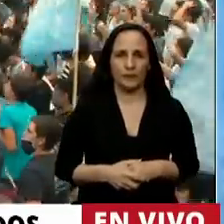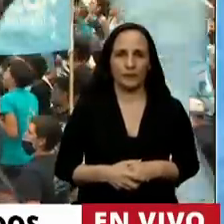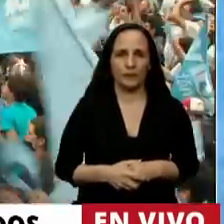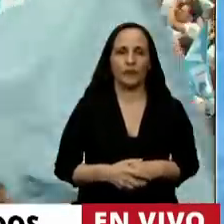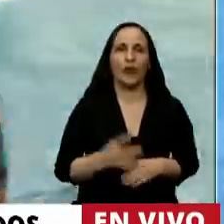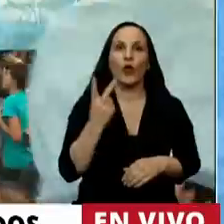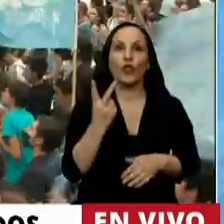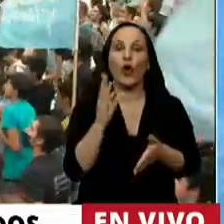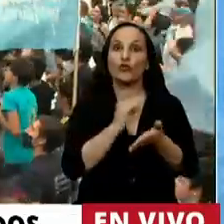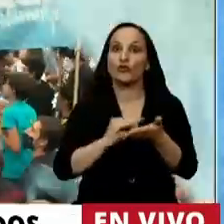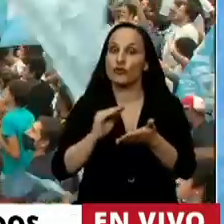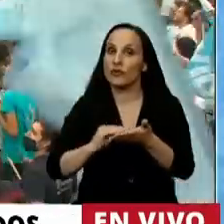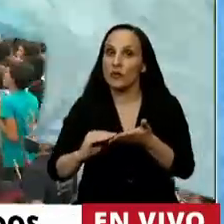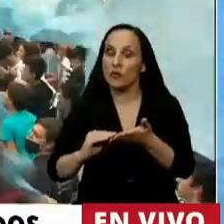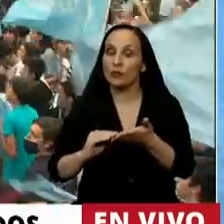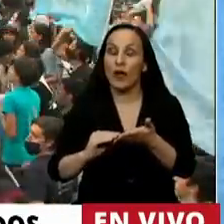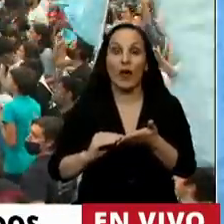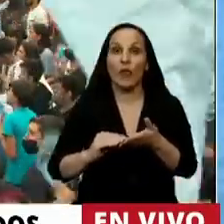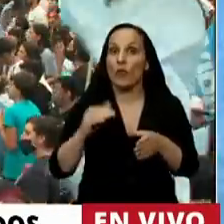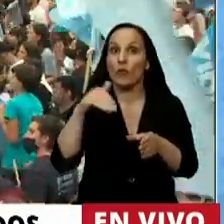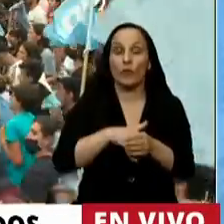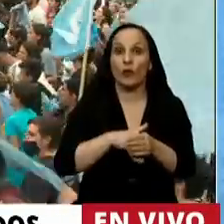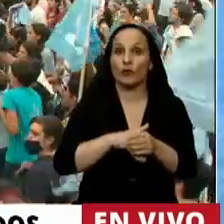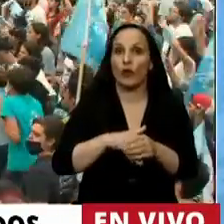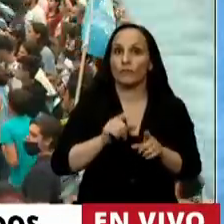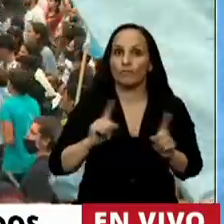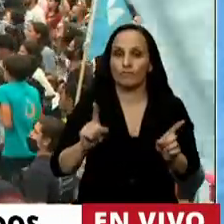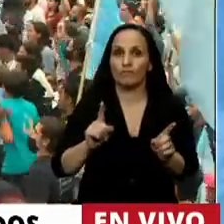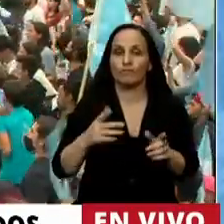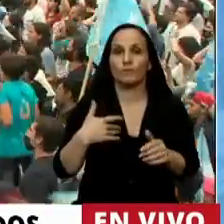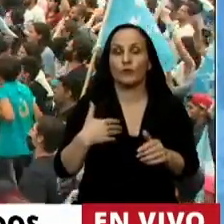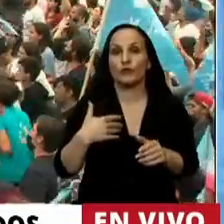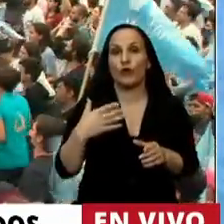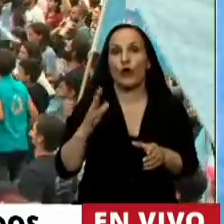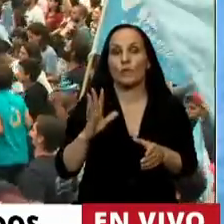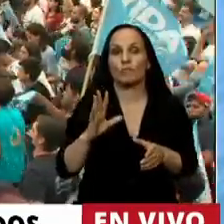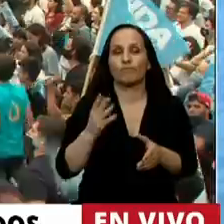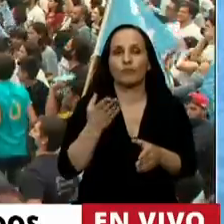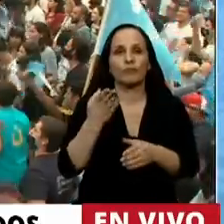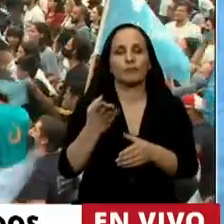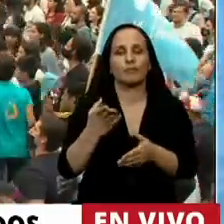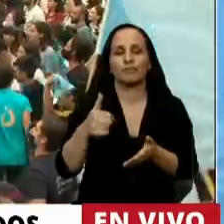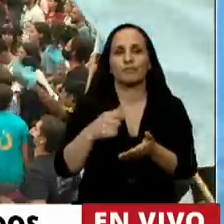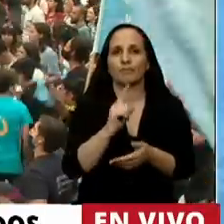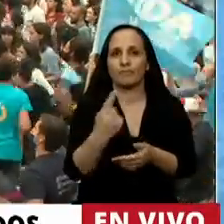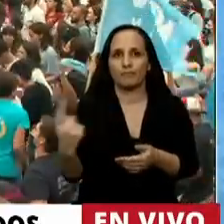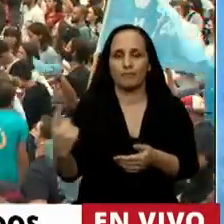Hay 2 diputados que no tienen registrado su voto y a los que se los voy a tomar de manera nominal.